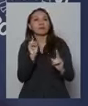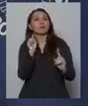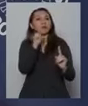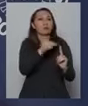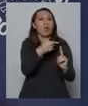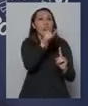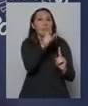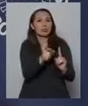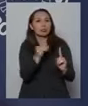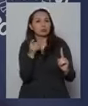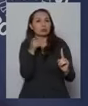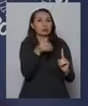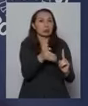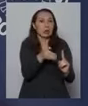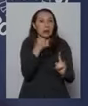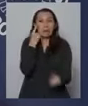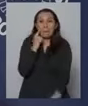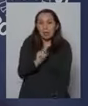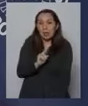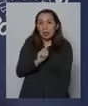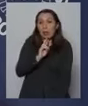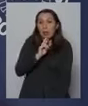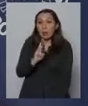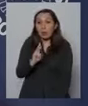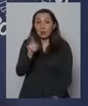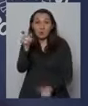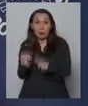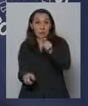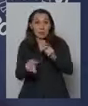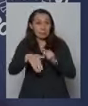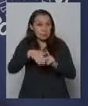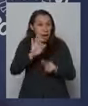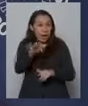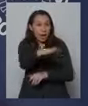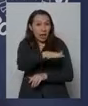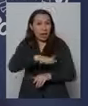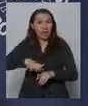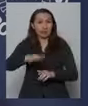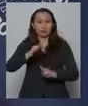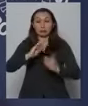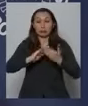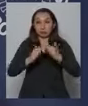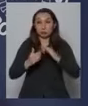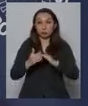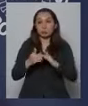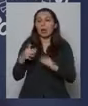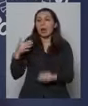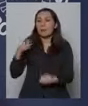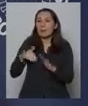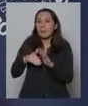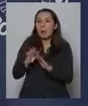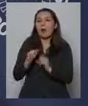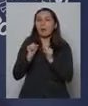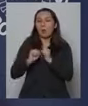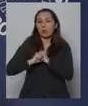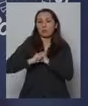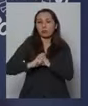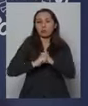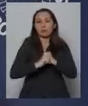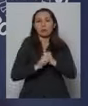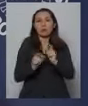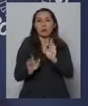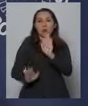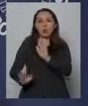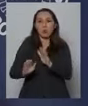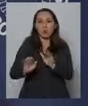tercero. Pero la respuesta de la comunidad es lo más importante para poder combatir y